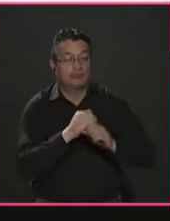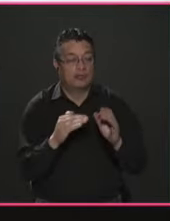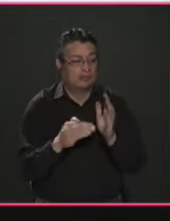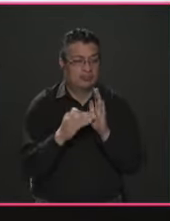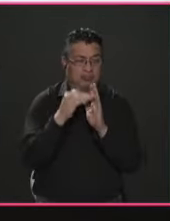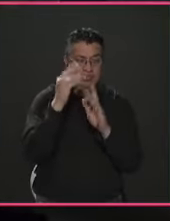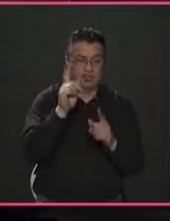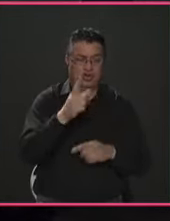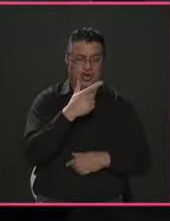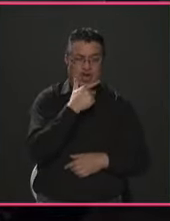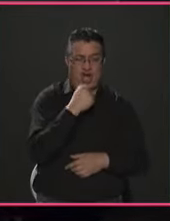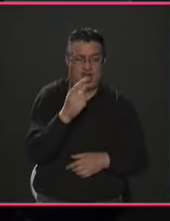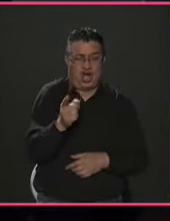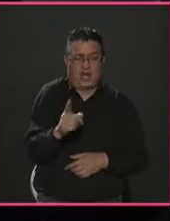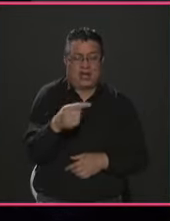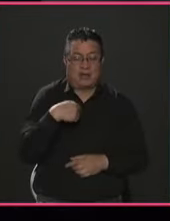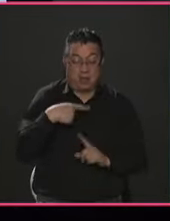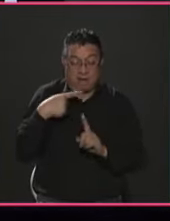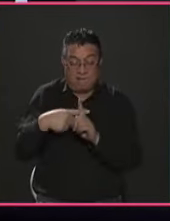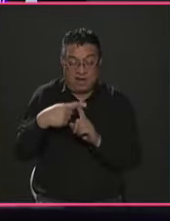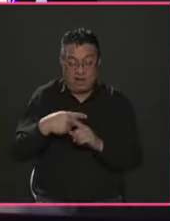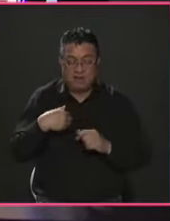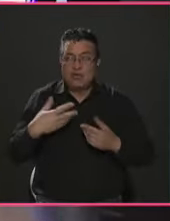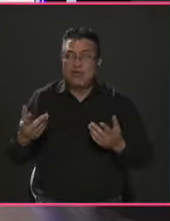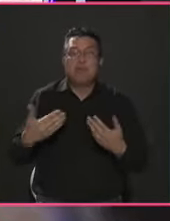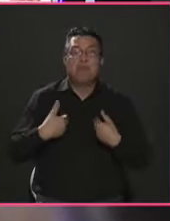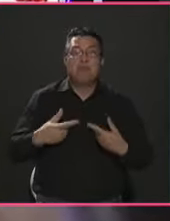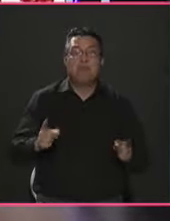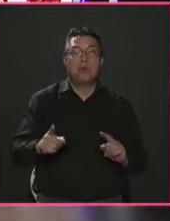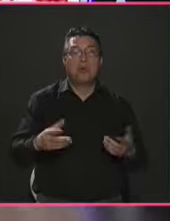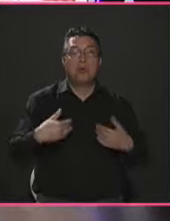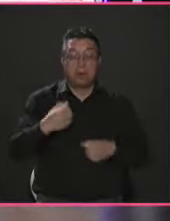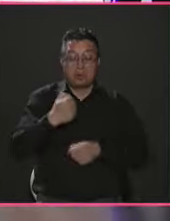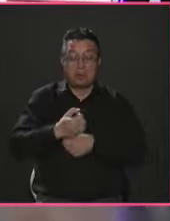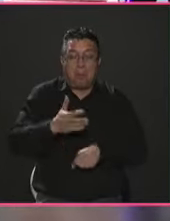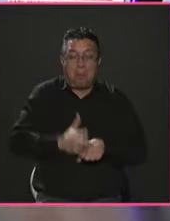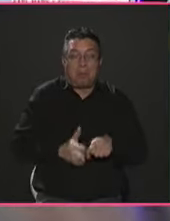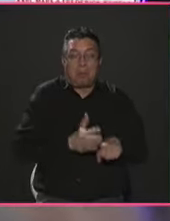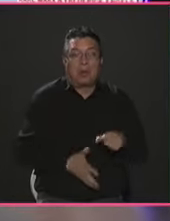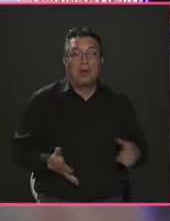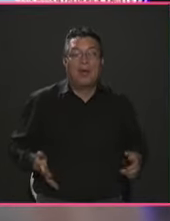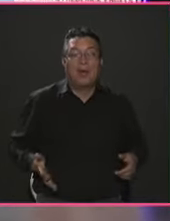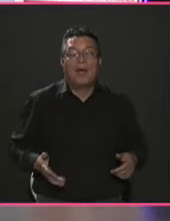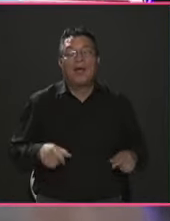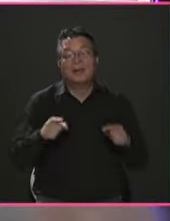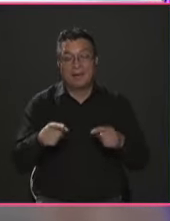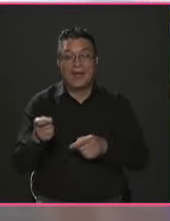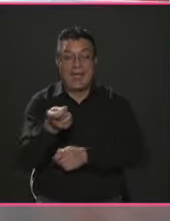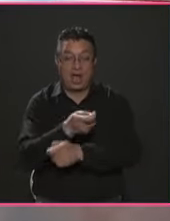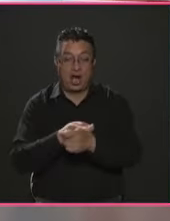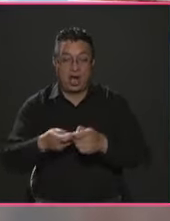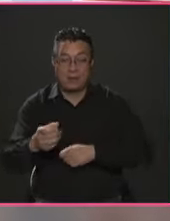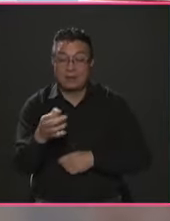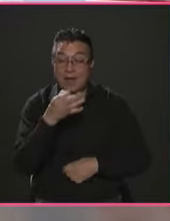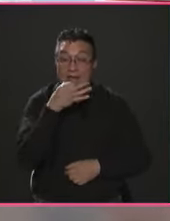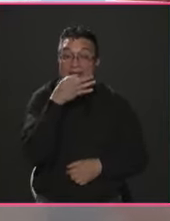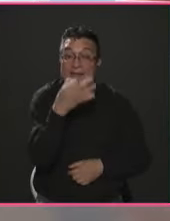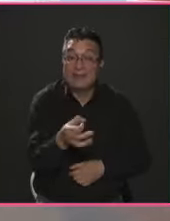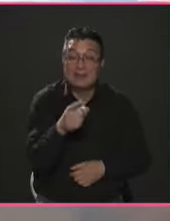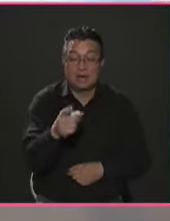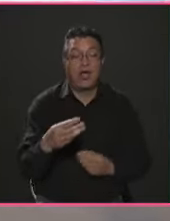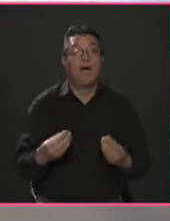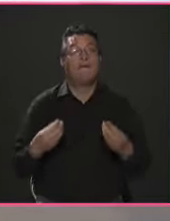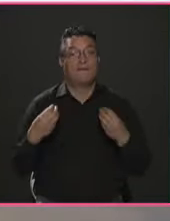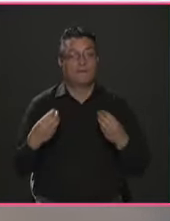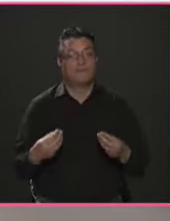tenía sentido porque ellos no eran los que se iban a beneficiar de este progreso y lo que decían los economistas que decían que iba a